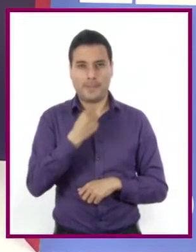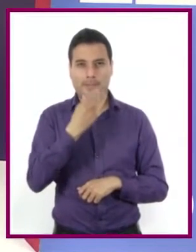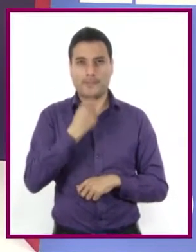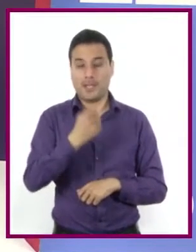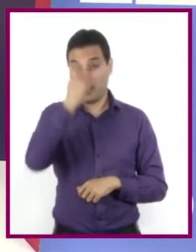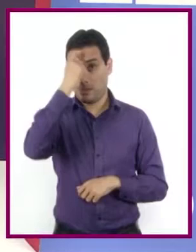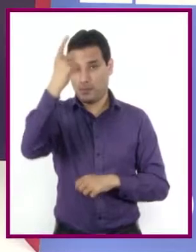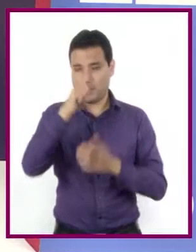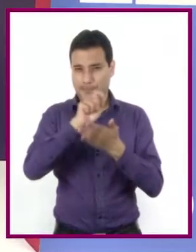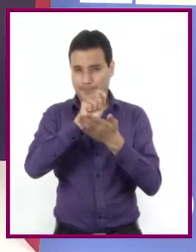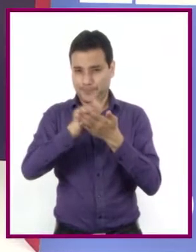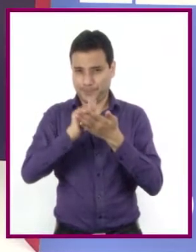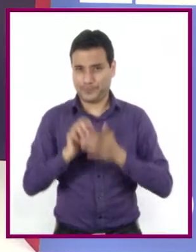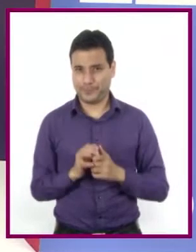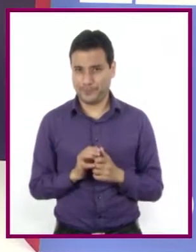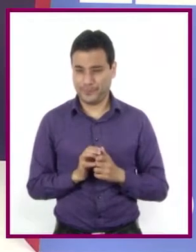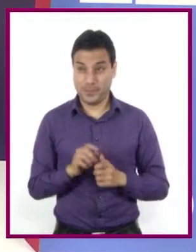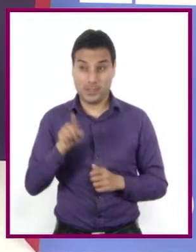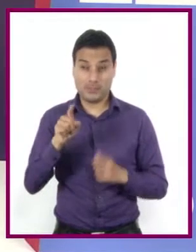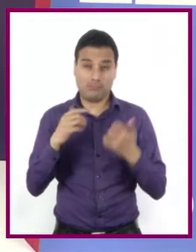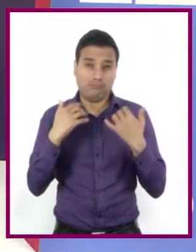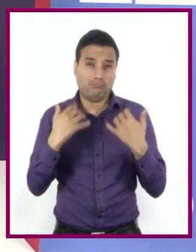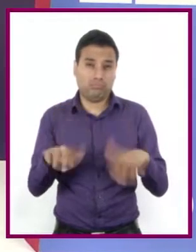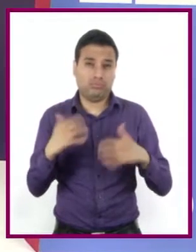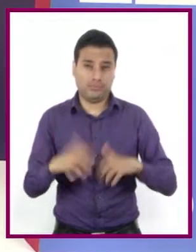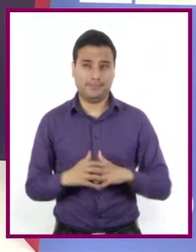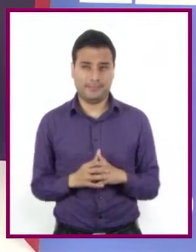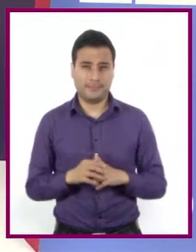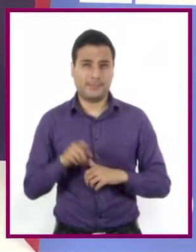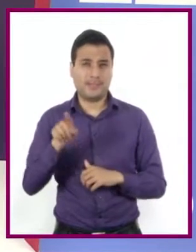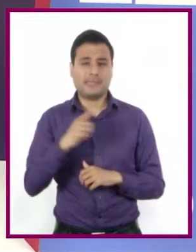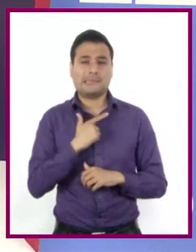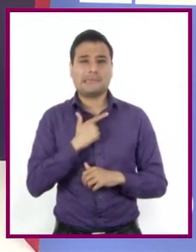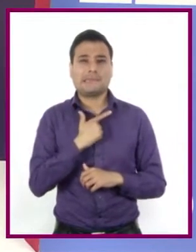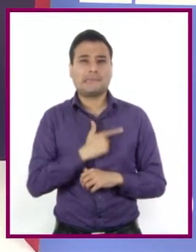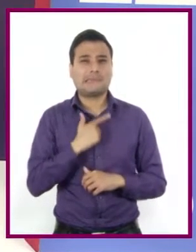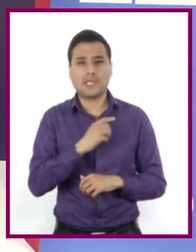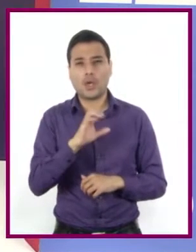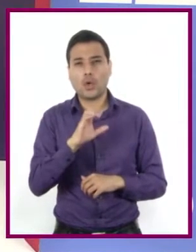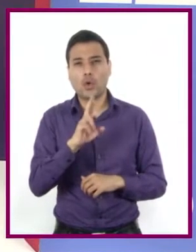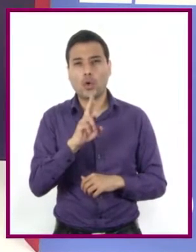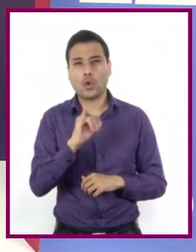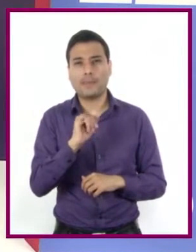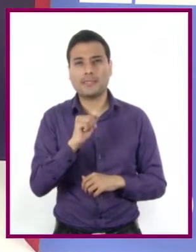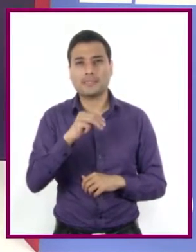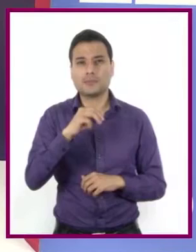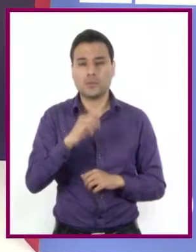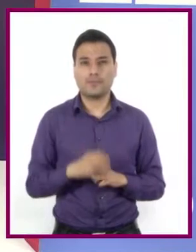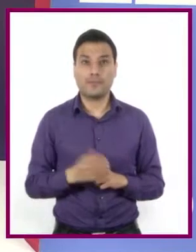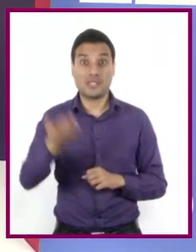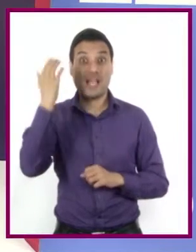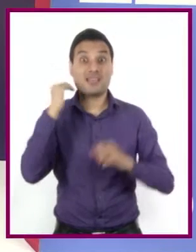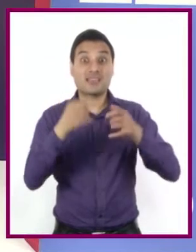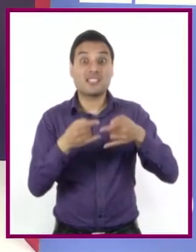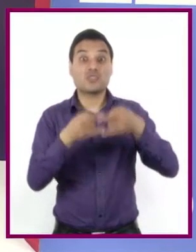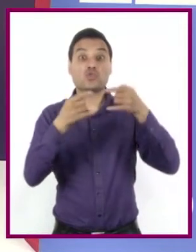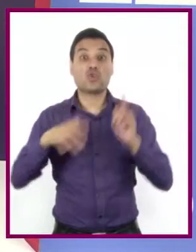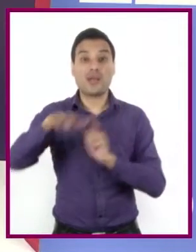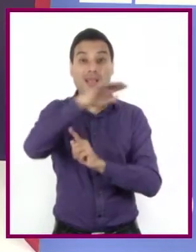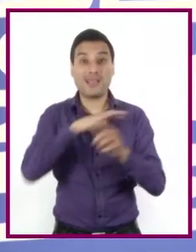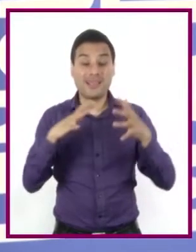Guillaume Apollinaire, que es el máximo exponente del cubismo literario, refleja ese contexto histórico de la guerra que